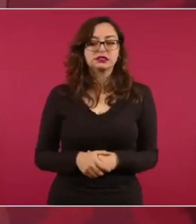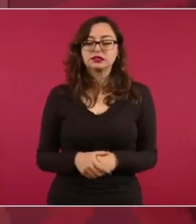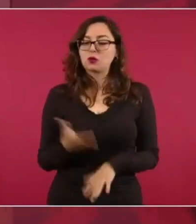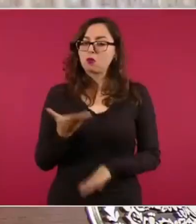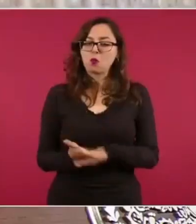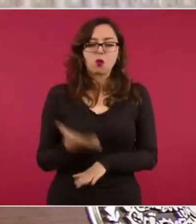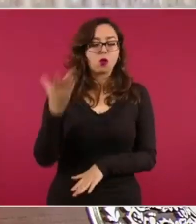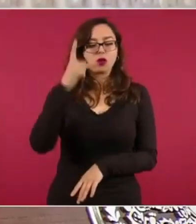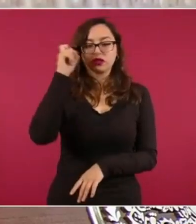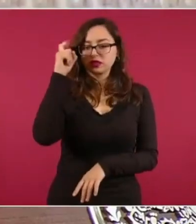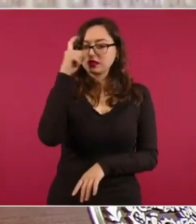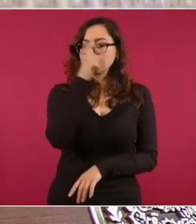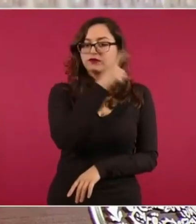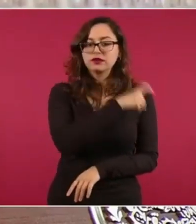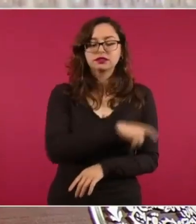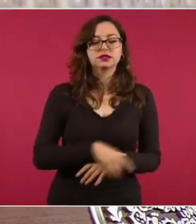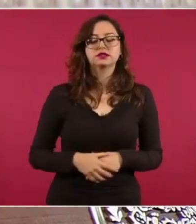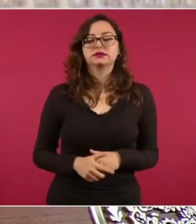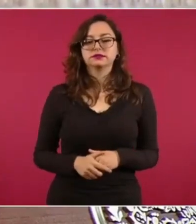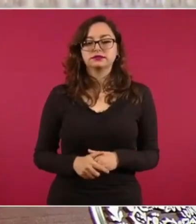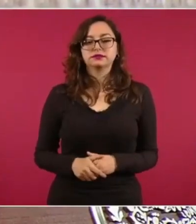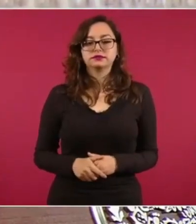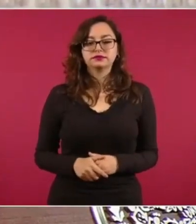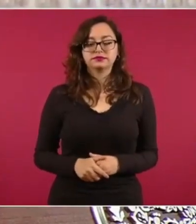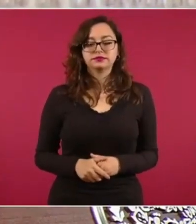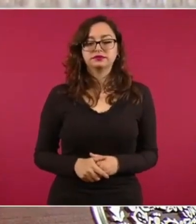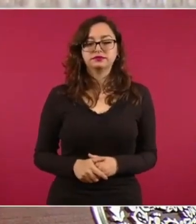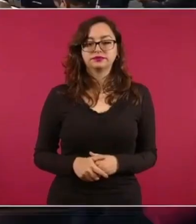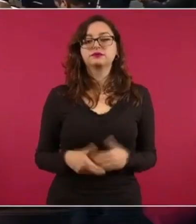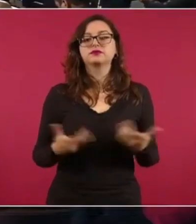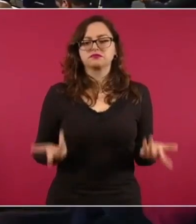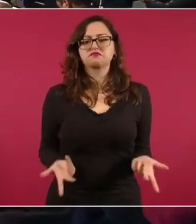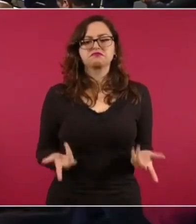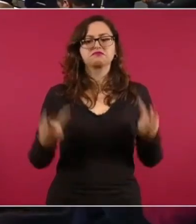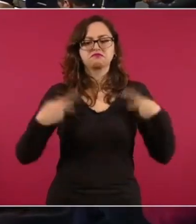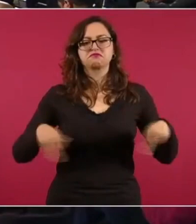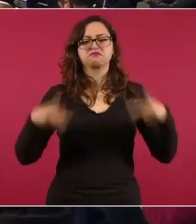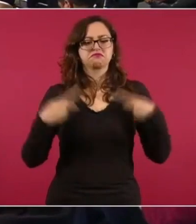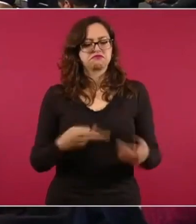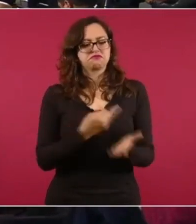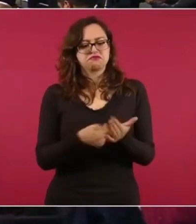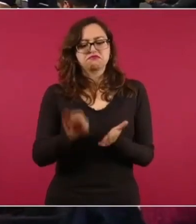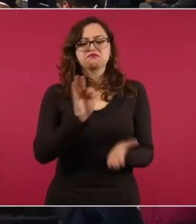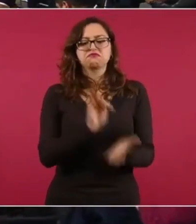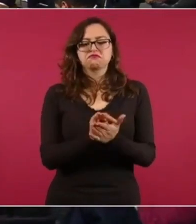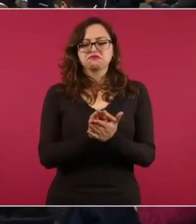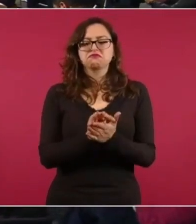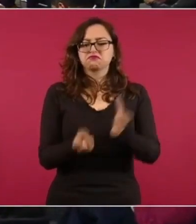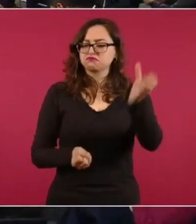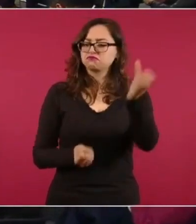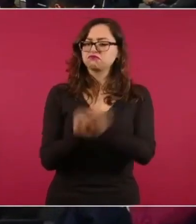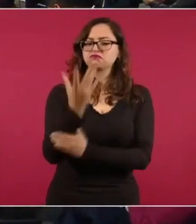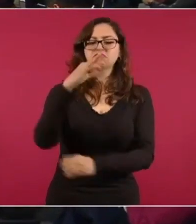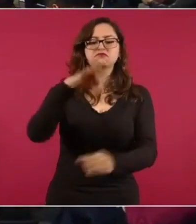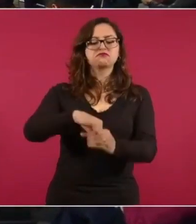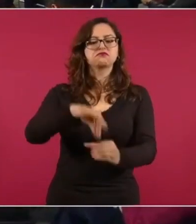muy especial, y se salió adelante.